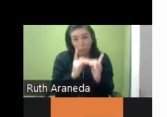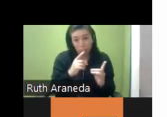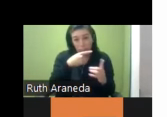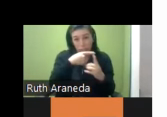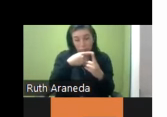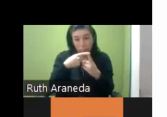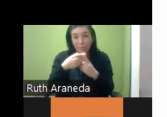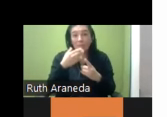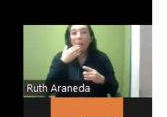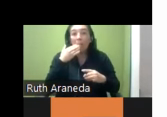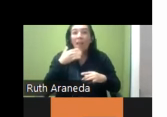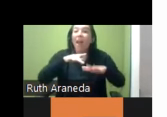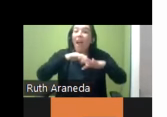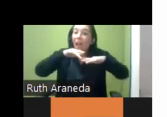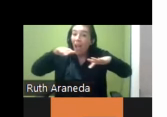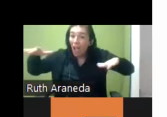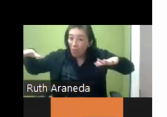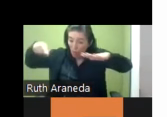del agua.